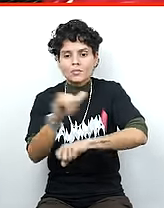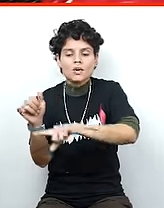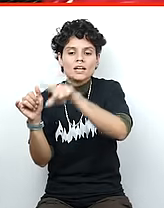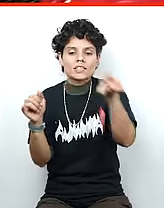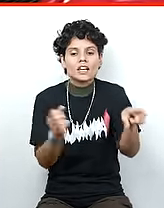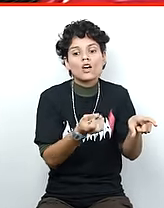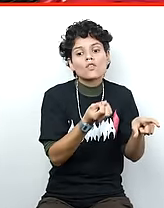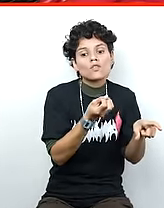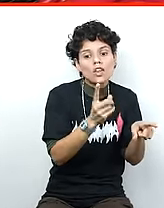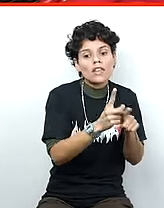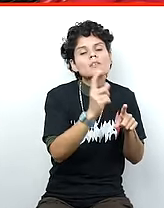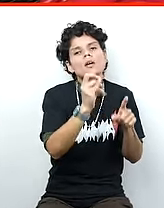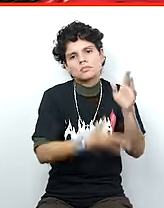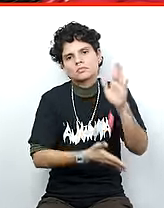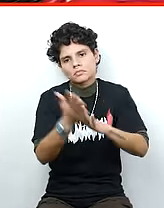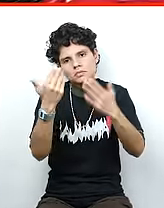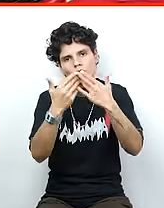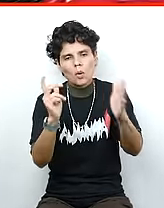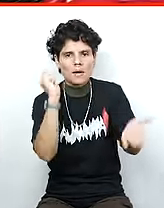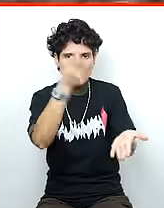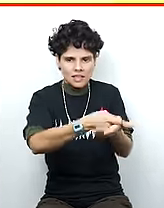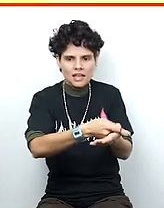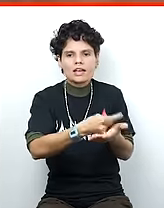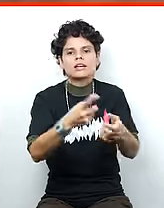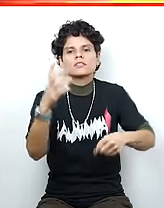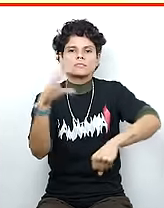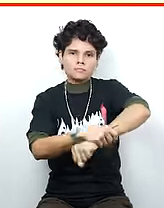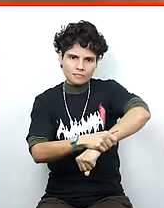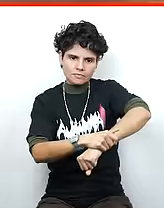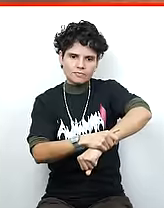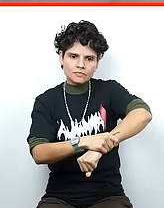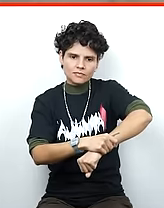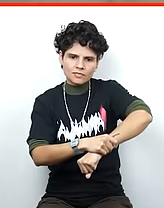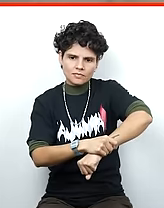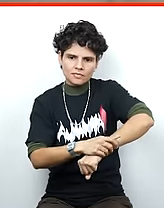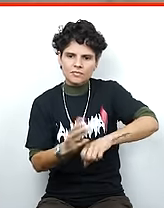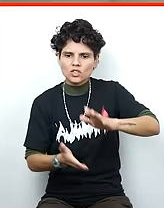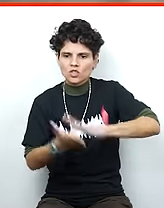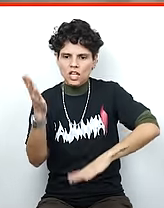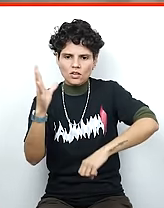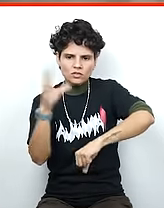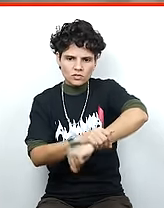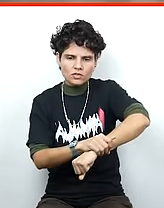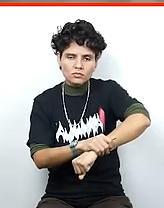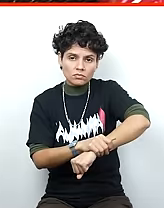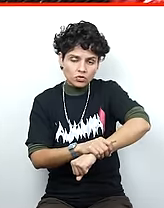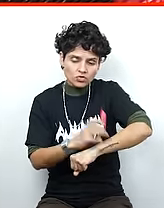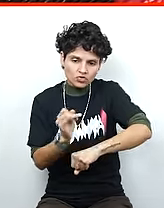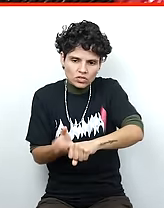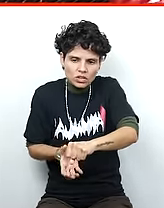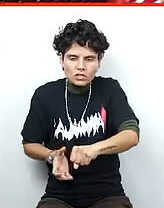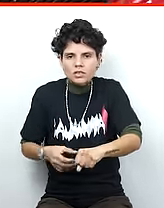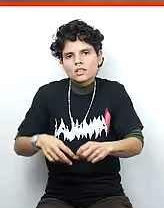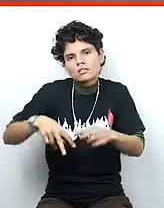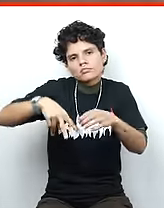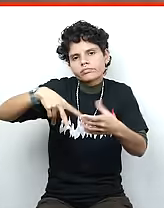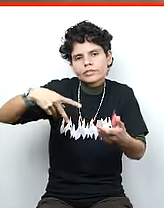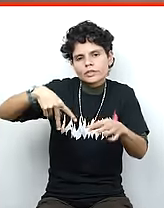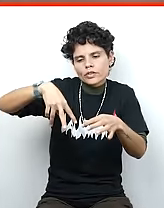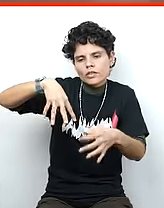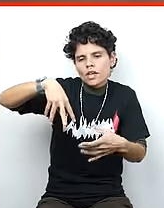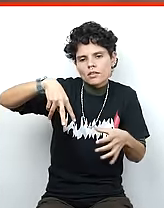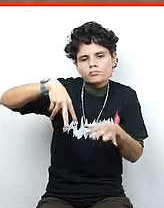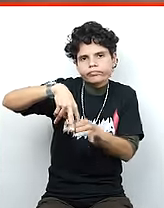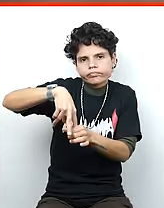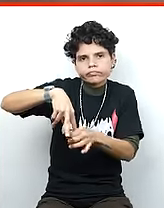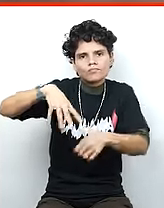en Florida, me pusieron, salí de nuevo para la calle, pagué mi fianza y me soltaron con un grillete. ¿Un grillete o como una tubiera? Sí, una weá electrónica ahí